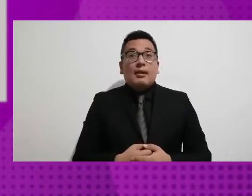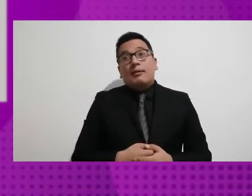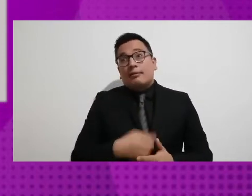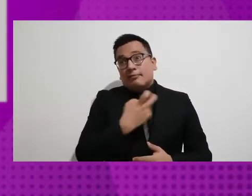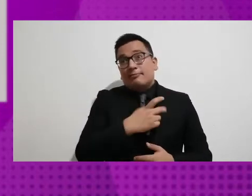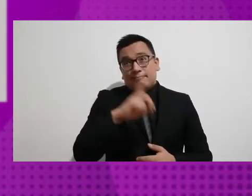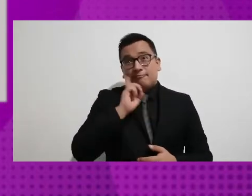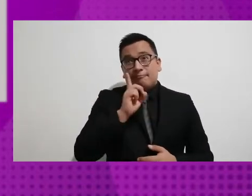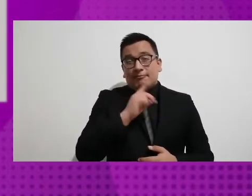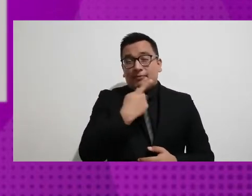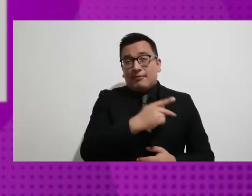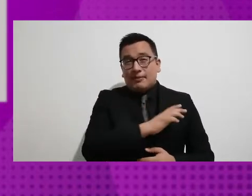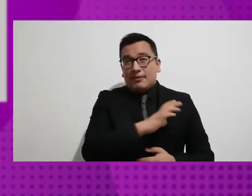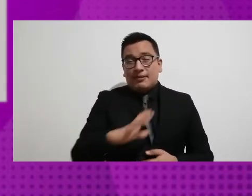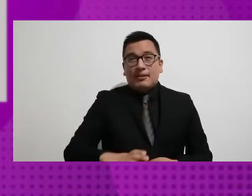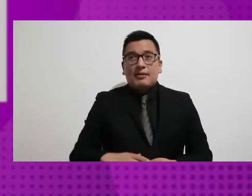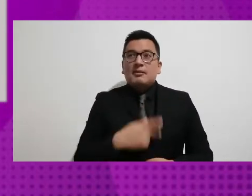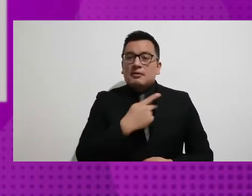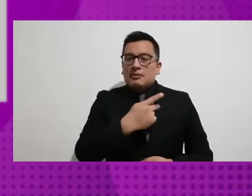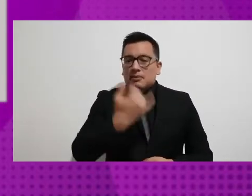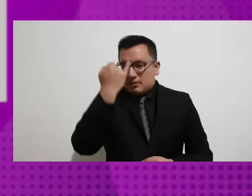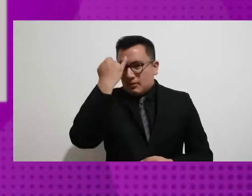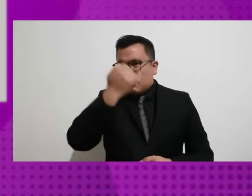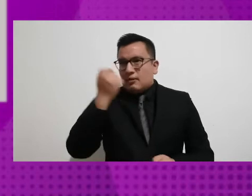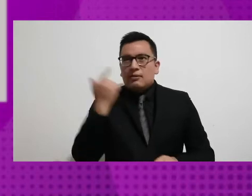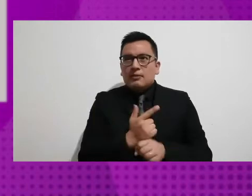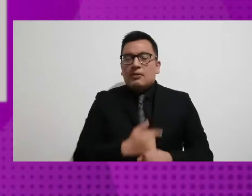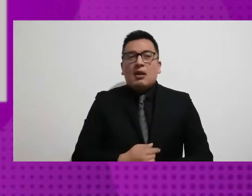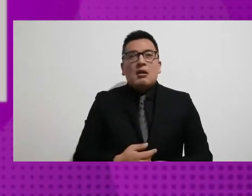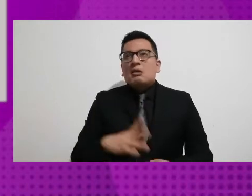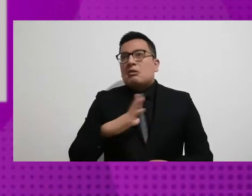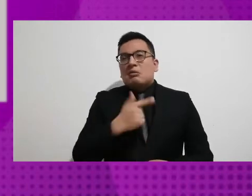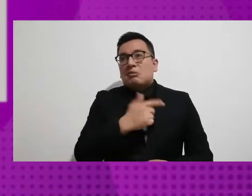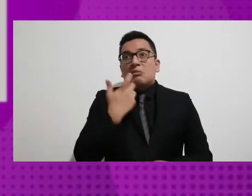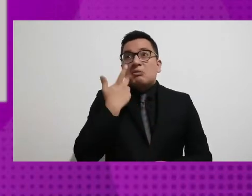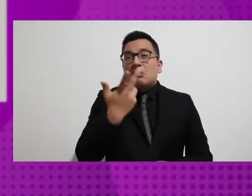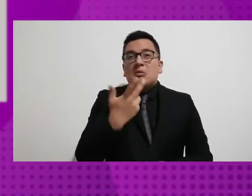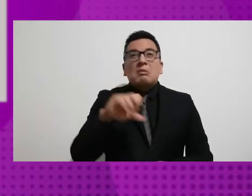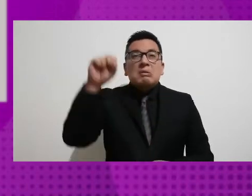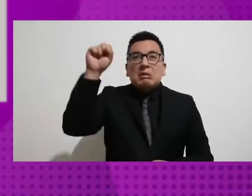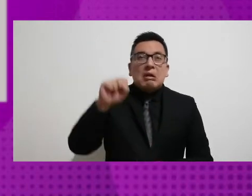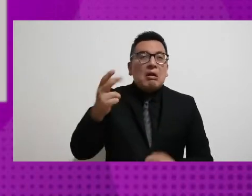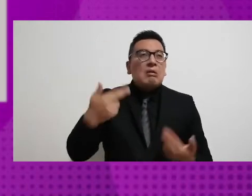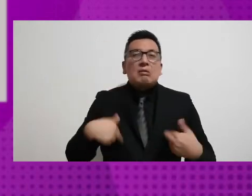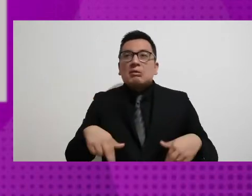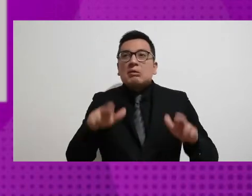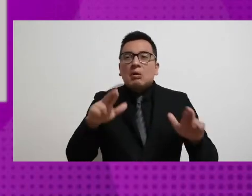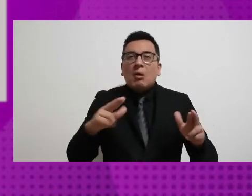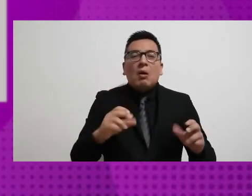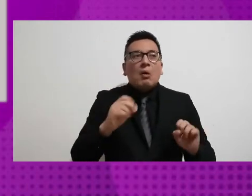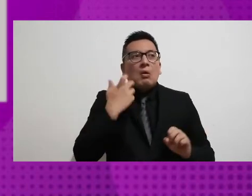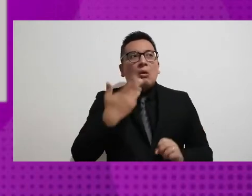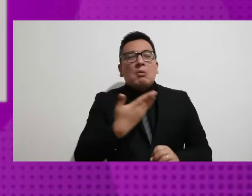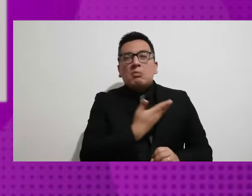las candidatas locales, ¿sí? Son las candidatas de las alcaldías, de las sindicaturas, de las